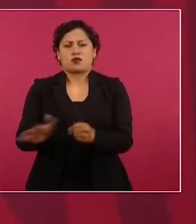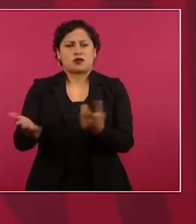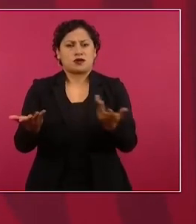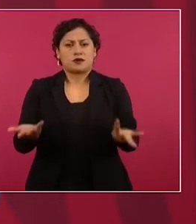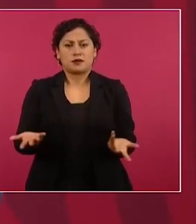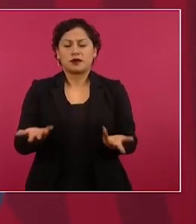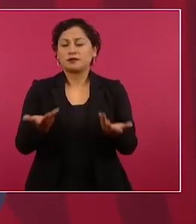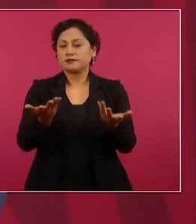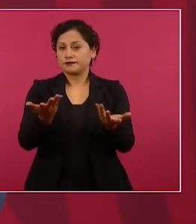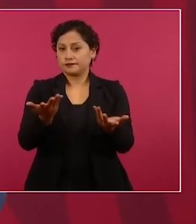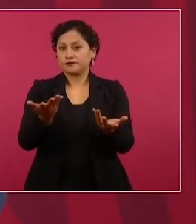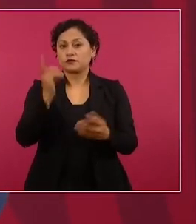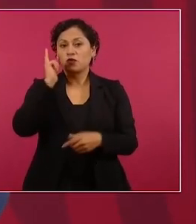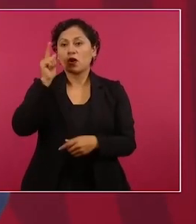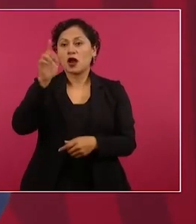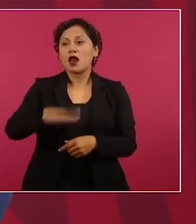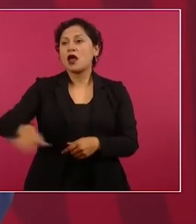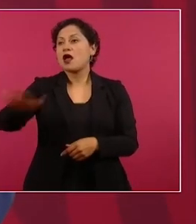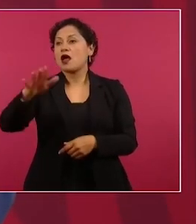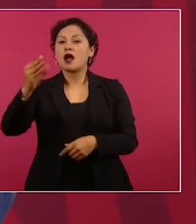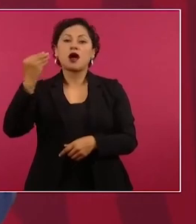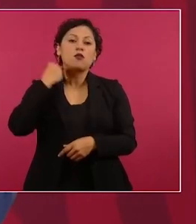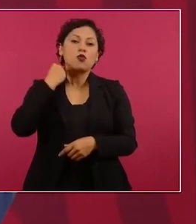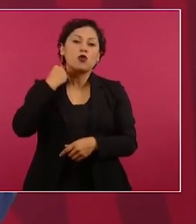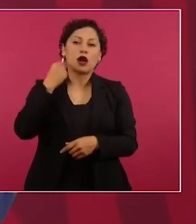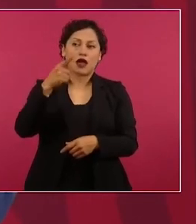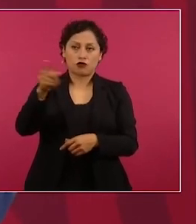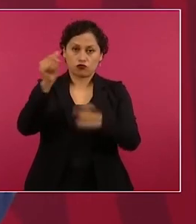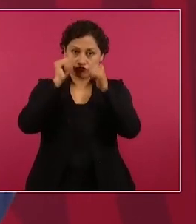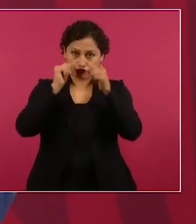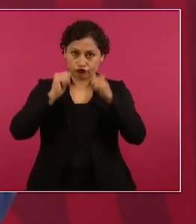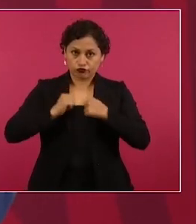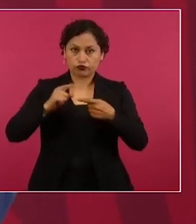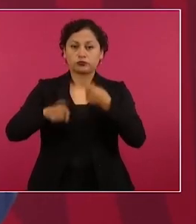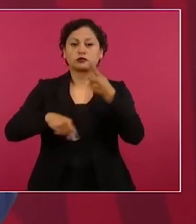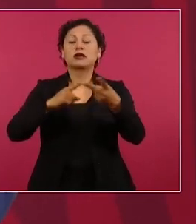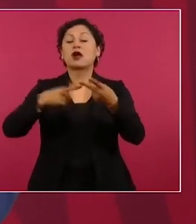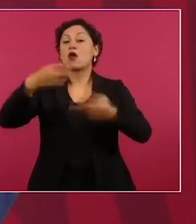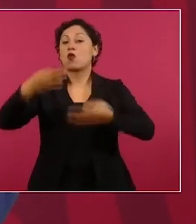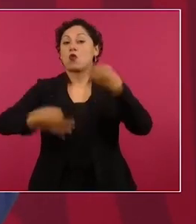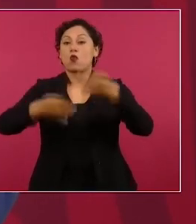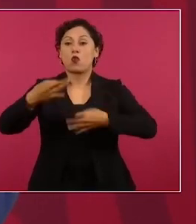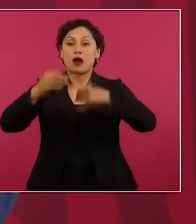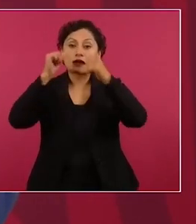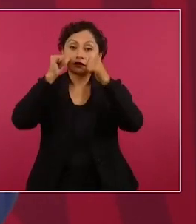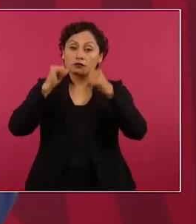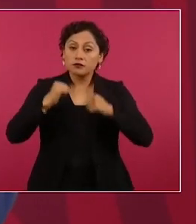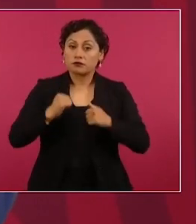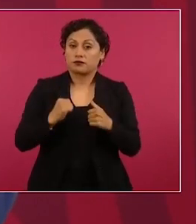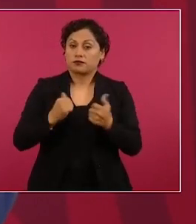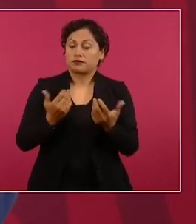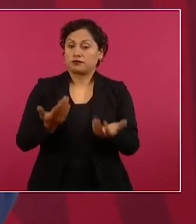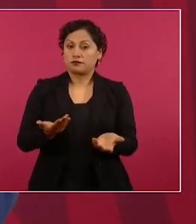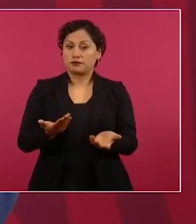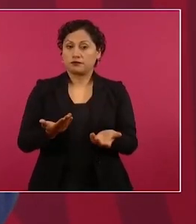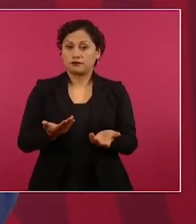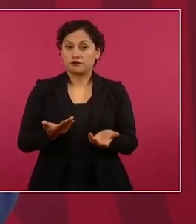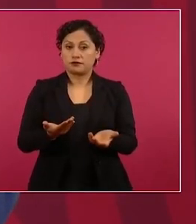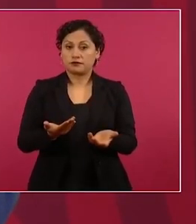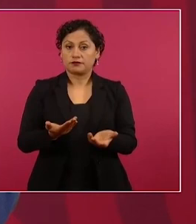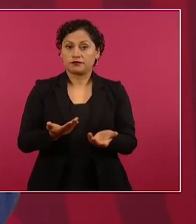y ojalá y los abogados y los jueces pongan